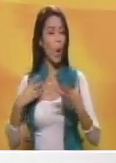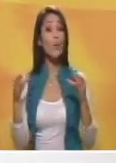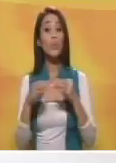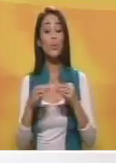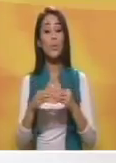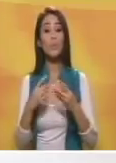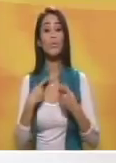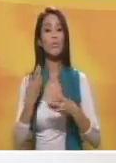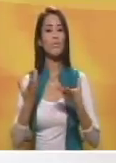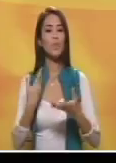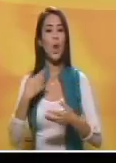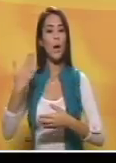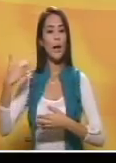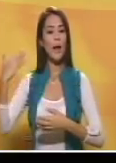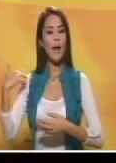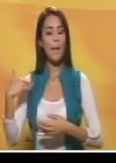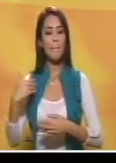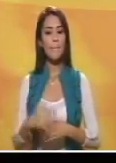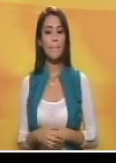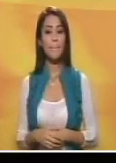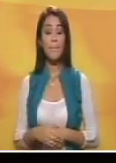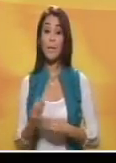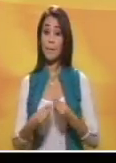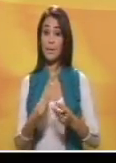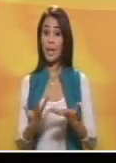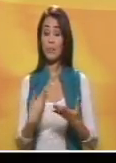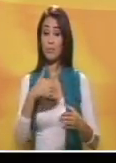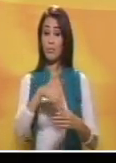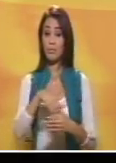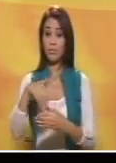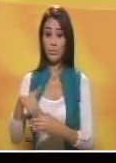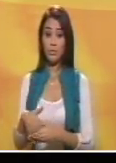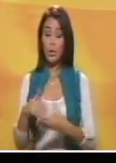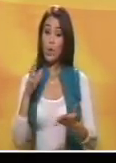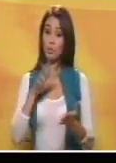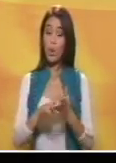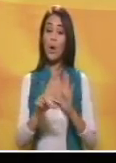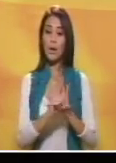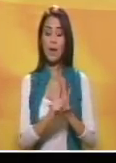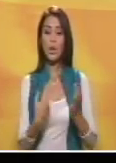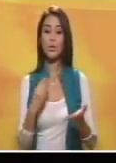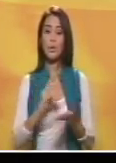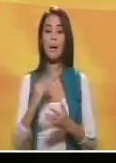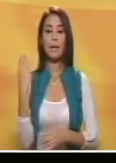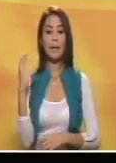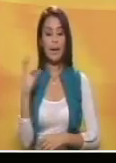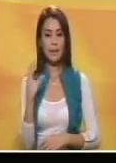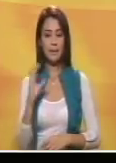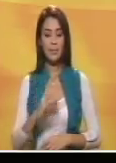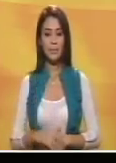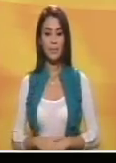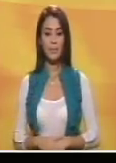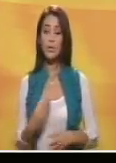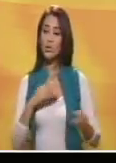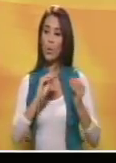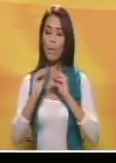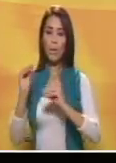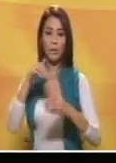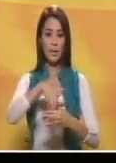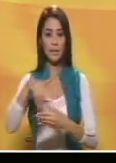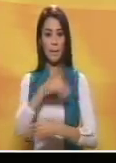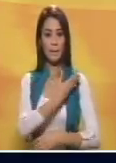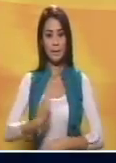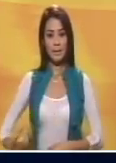los últimos acontecimientos en Venezuela, en la que votará una resolución para instar a Caracas a reconsiderar su convocatoria de